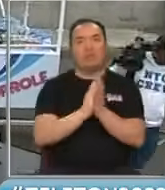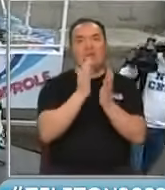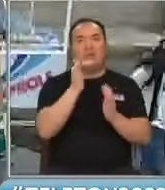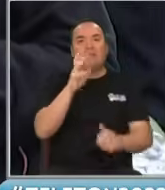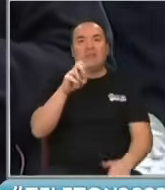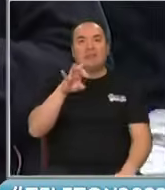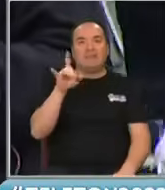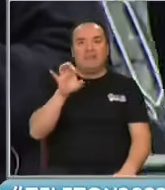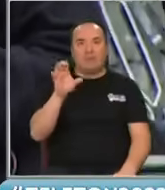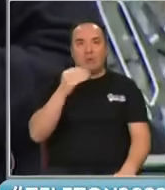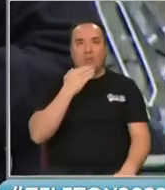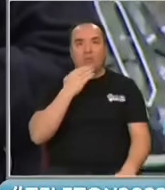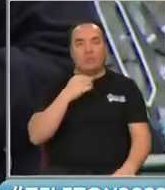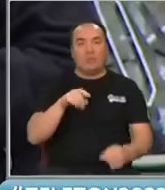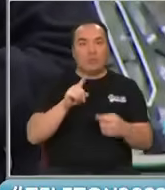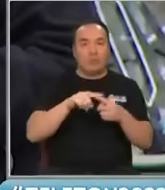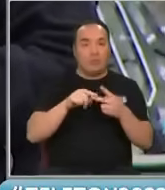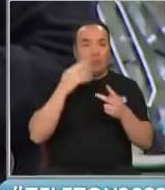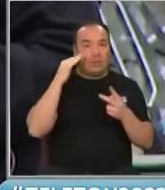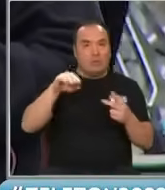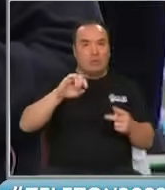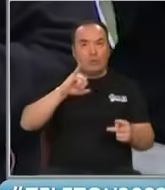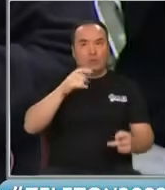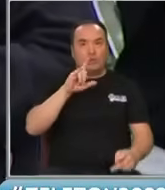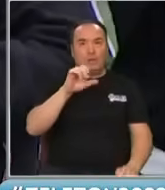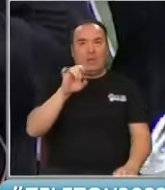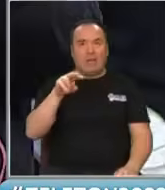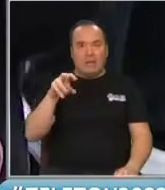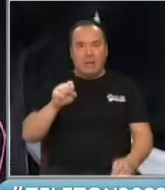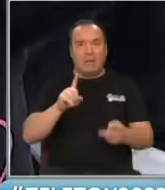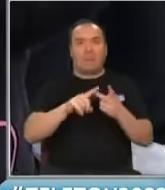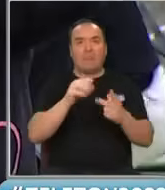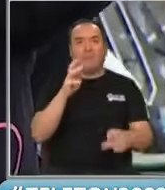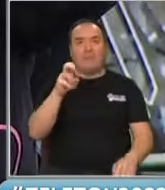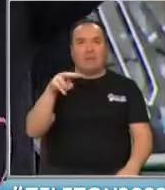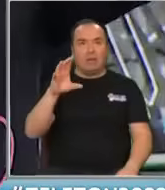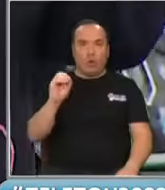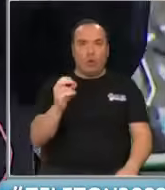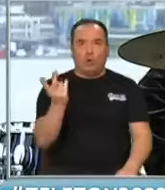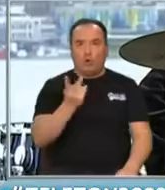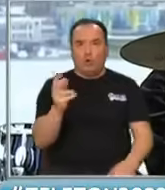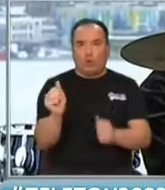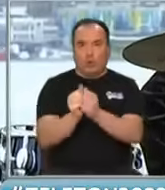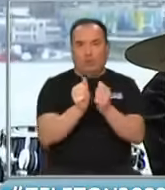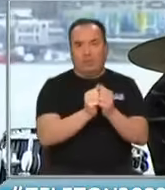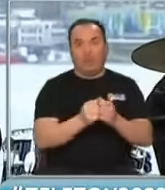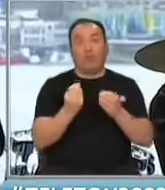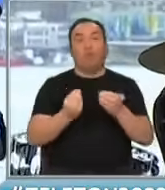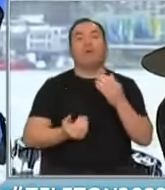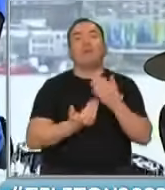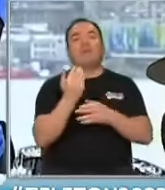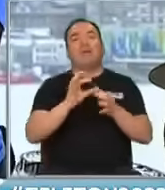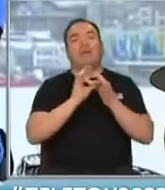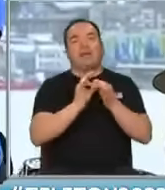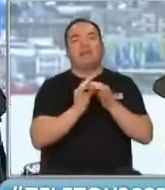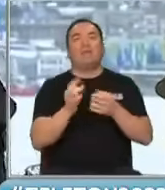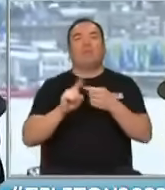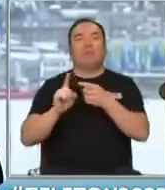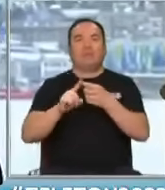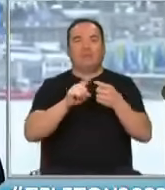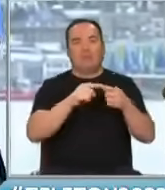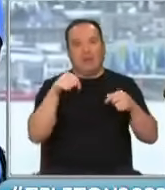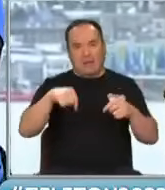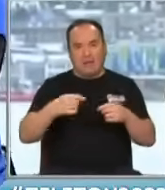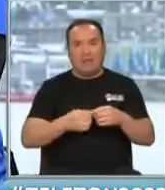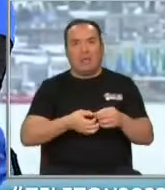amigos Juliana Cerey y Franco Alarcón, que son compañeros de curso de Amandita. ¿Qué tal, Valeria? Buenos días, gracias por estar presente acá en la Desayunatón.